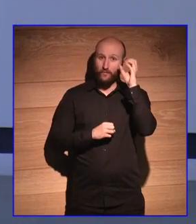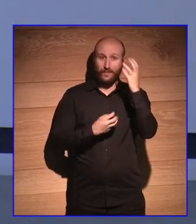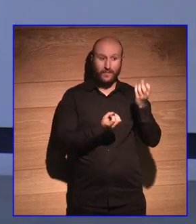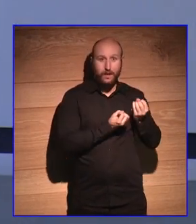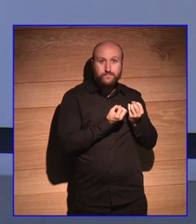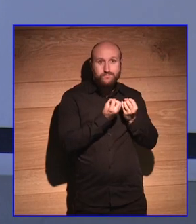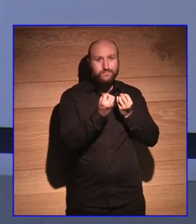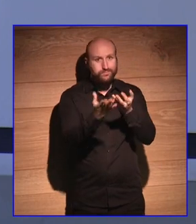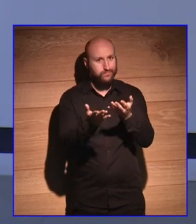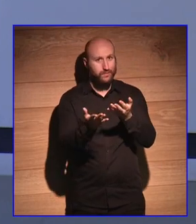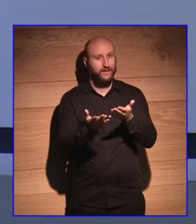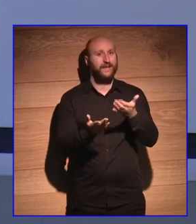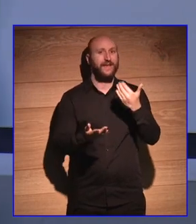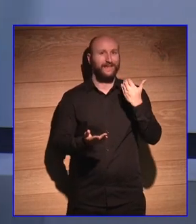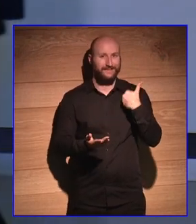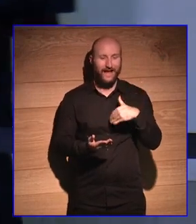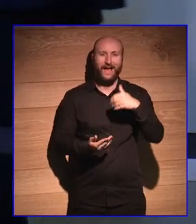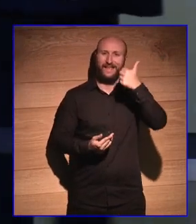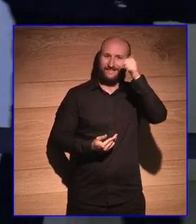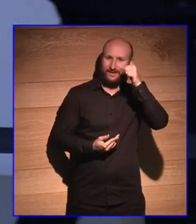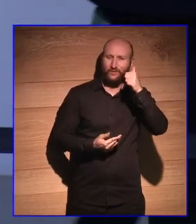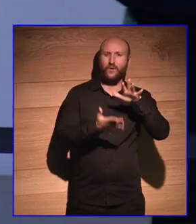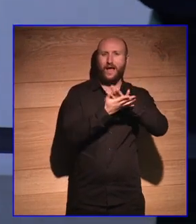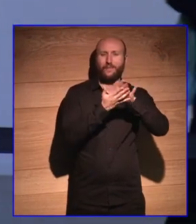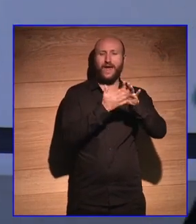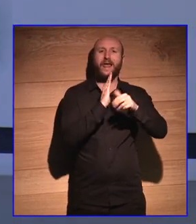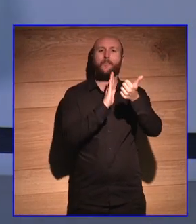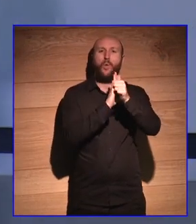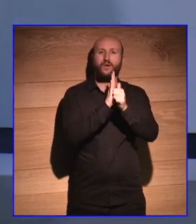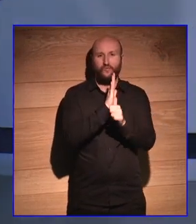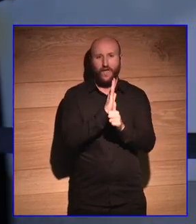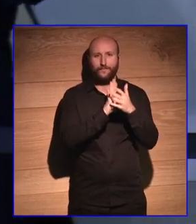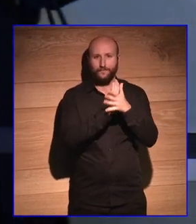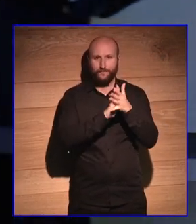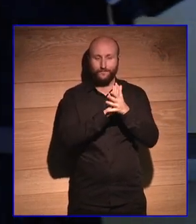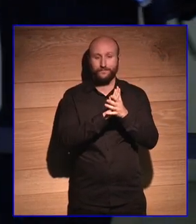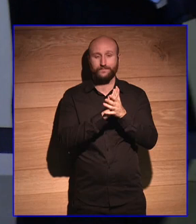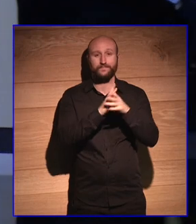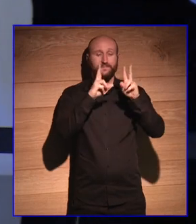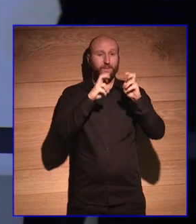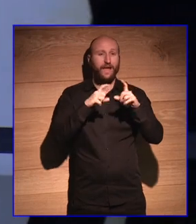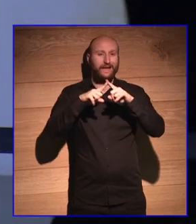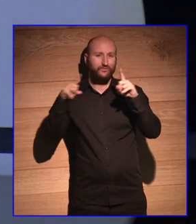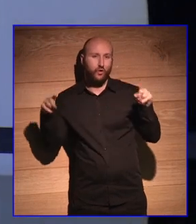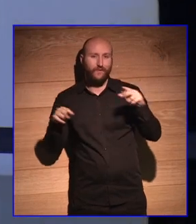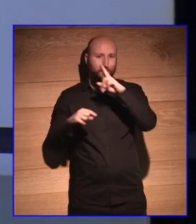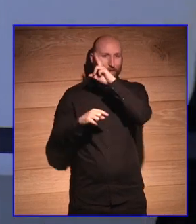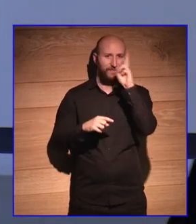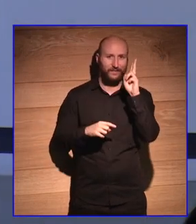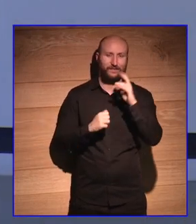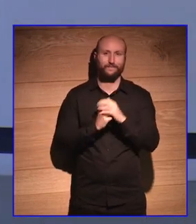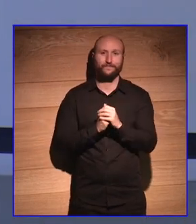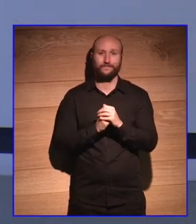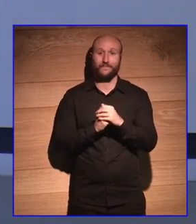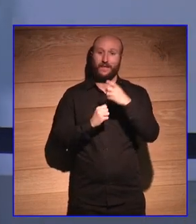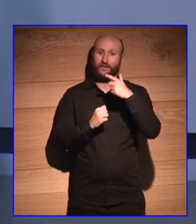ya habló él en su pequeña biografía son sobre todo de la parte de segovia y de madrid y en ese contexto yo llegué a